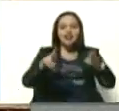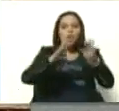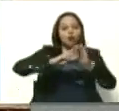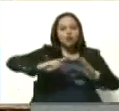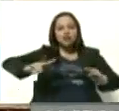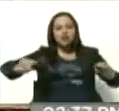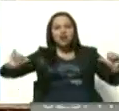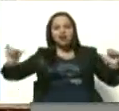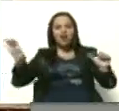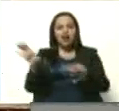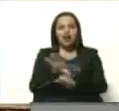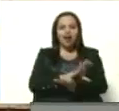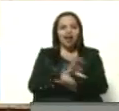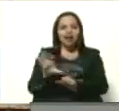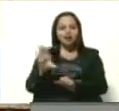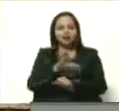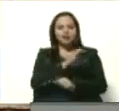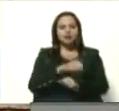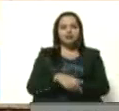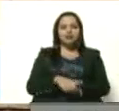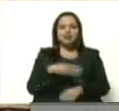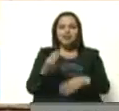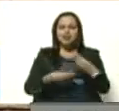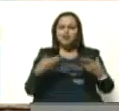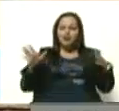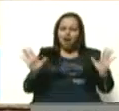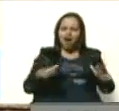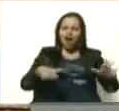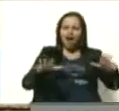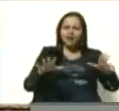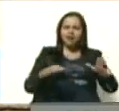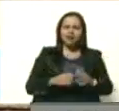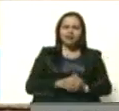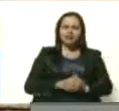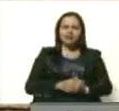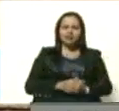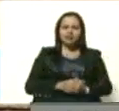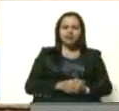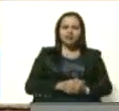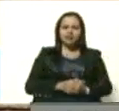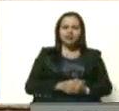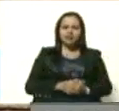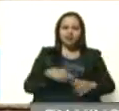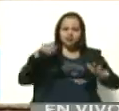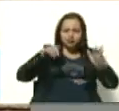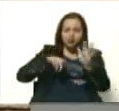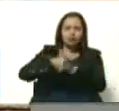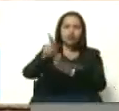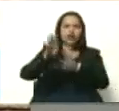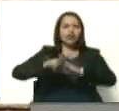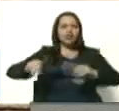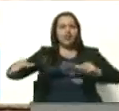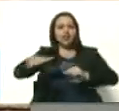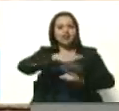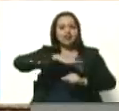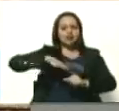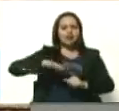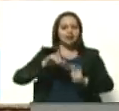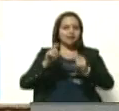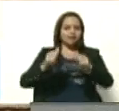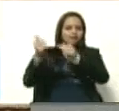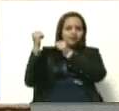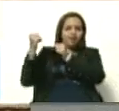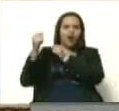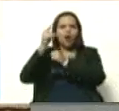hizo garza, se hizo extensiones profundas de tierra llana, es ese gigante